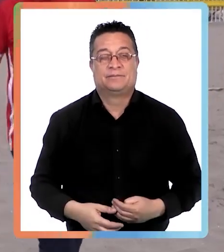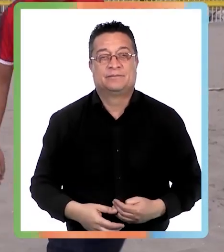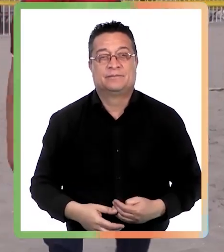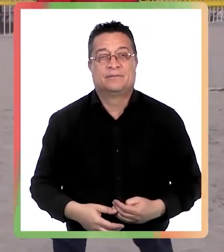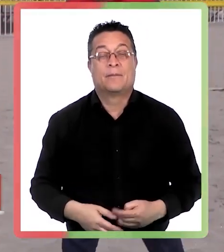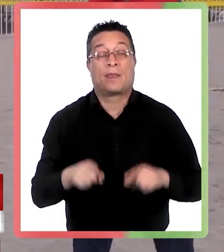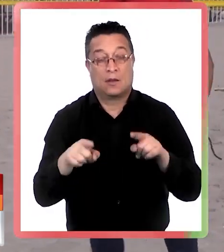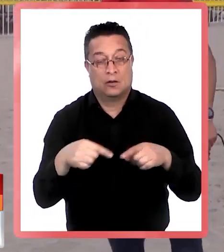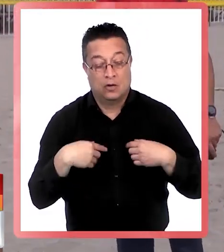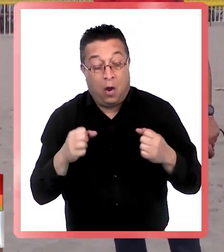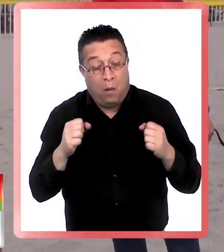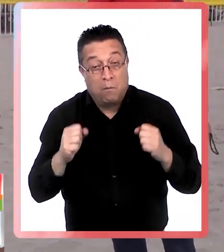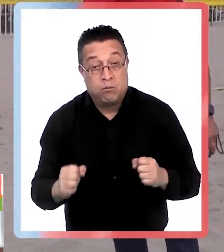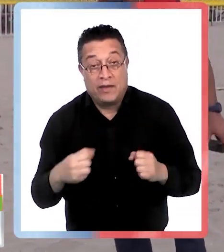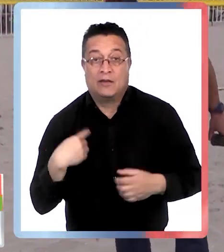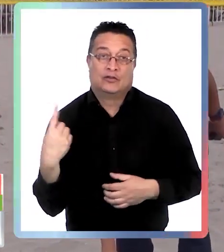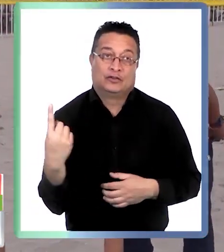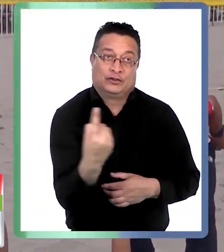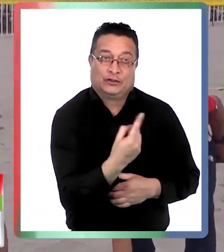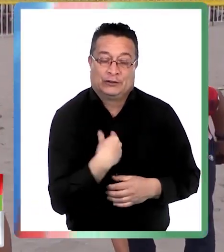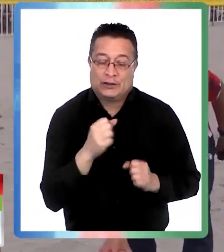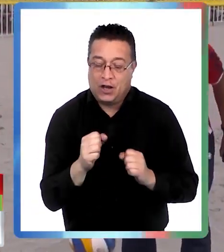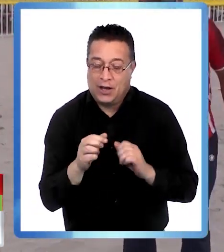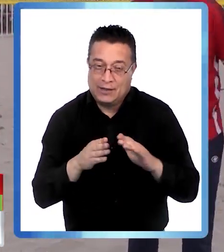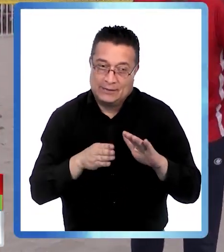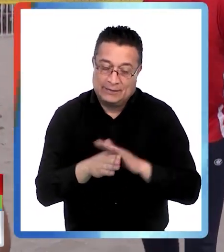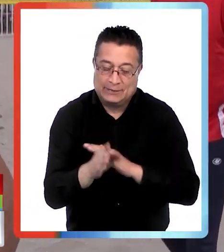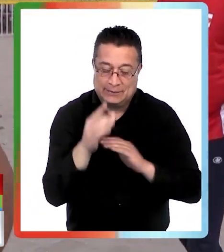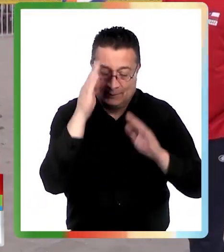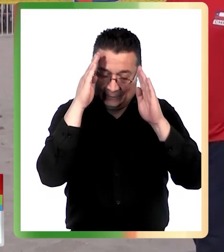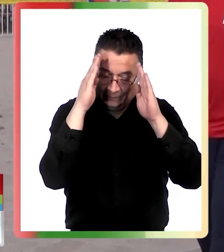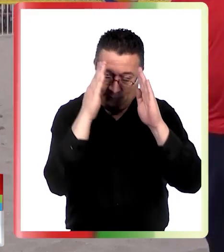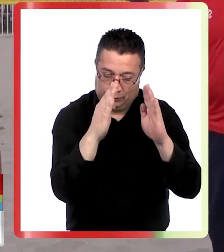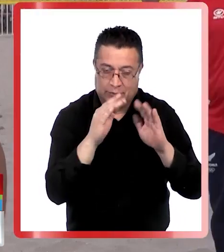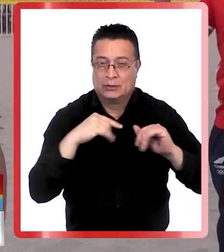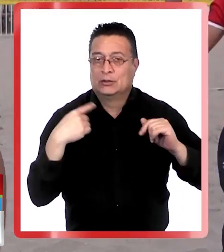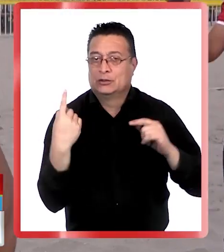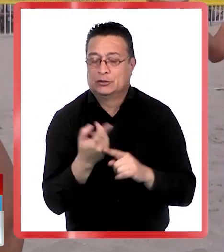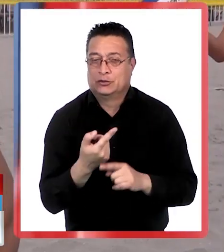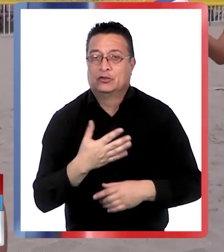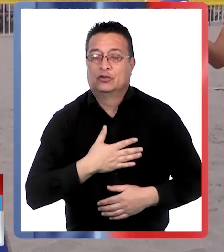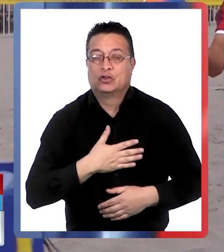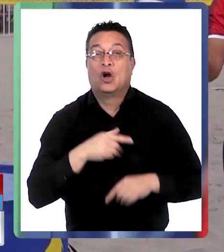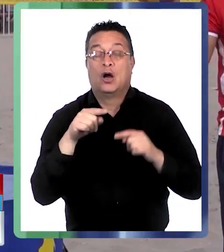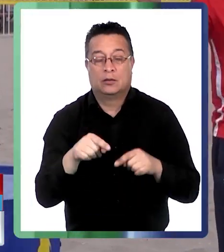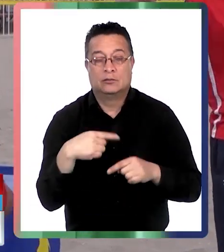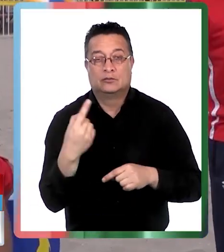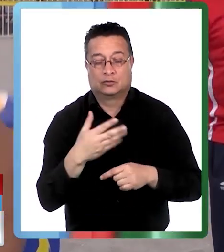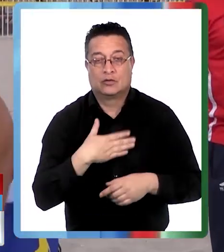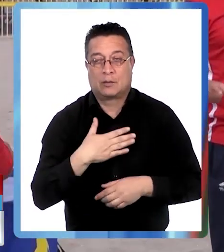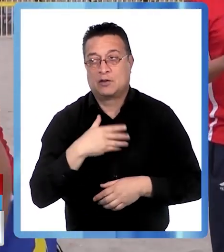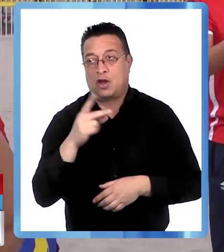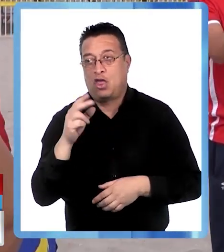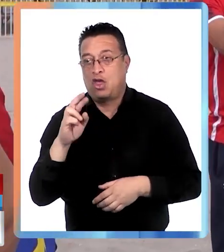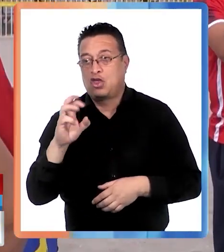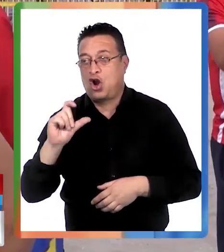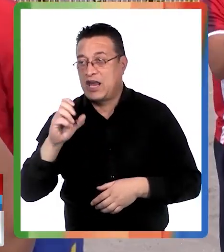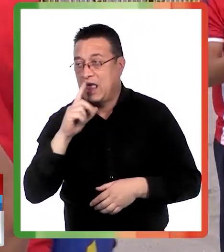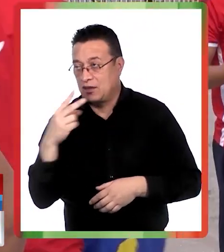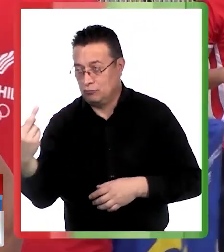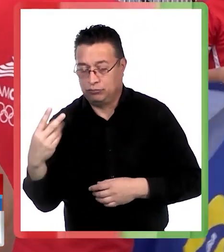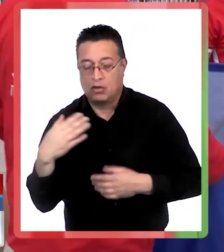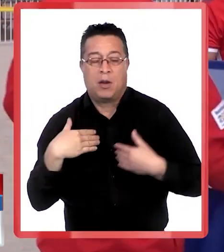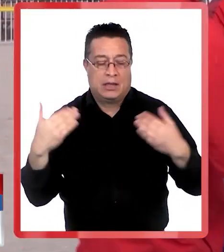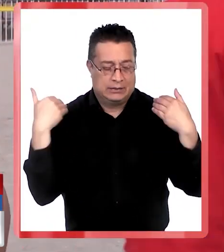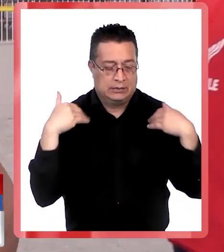una posibilidad en la cual todos estamos muy enfocados eh tanto nosotros como arena droguet estamos entrenando